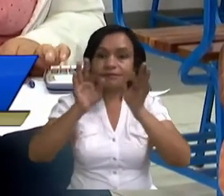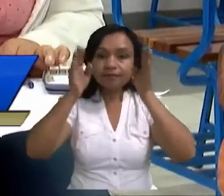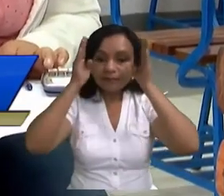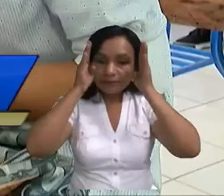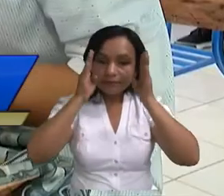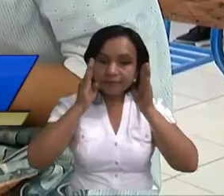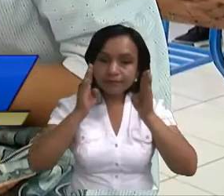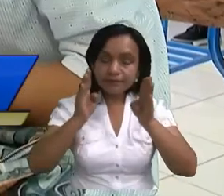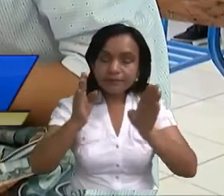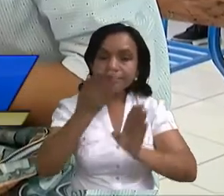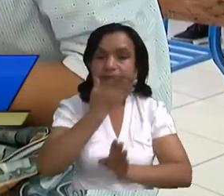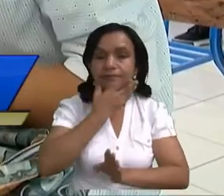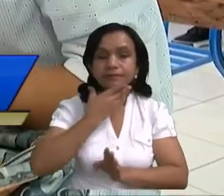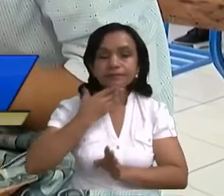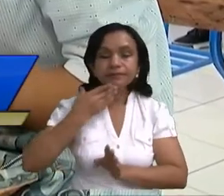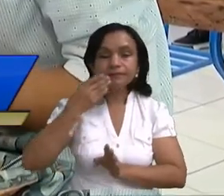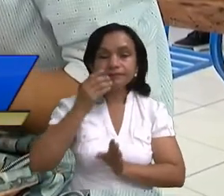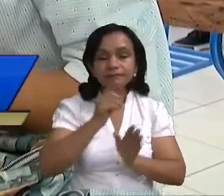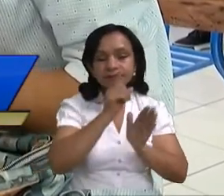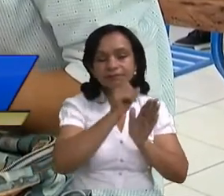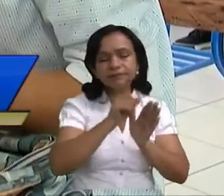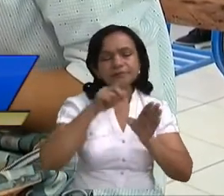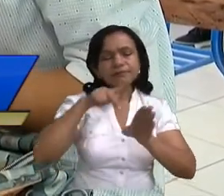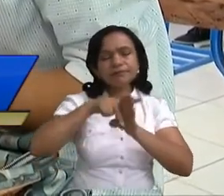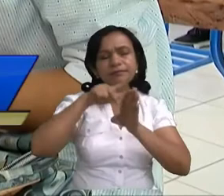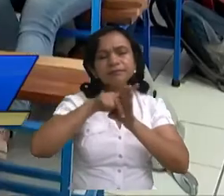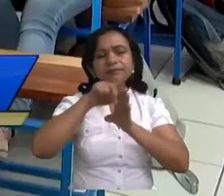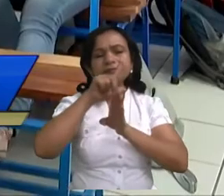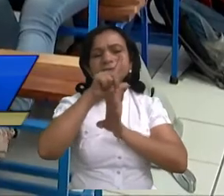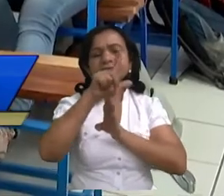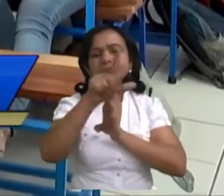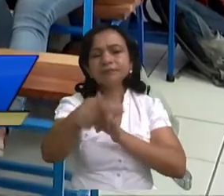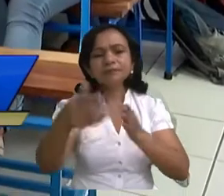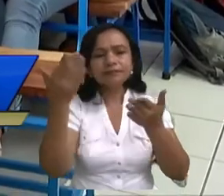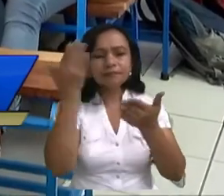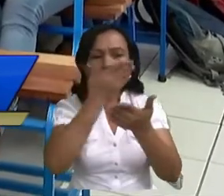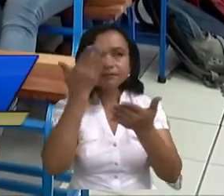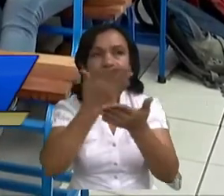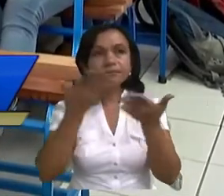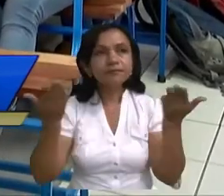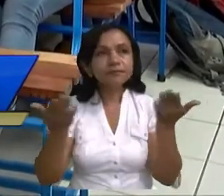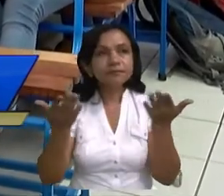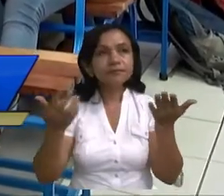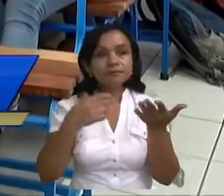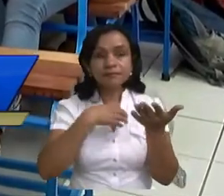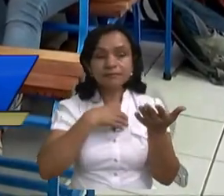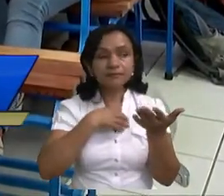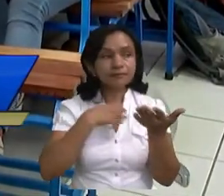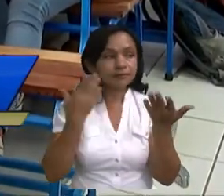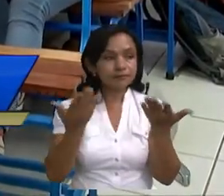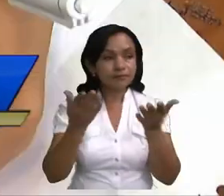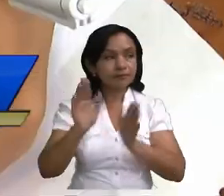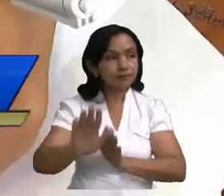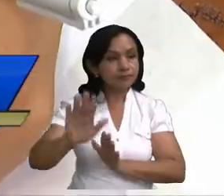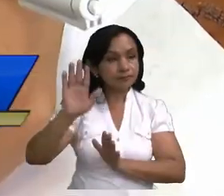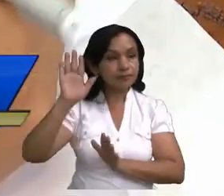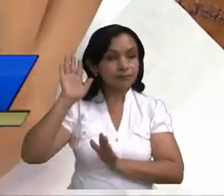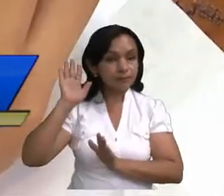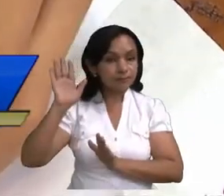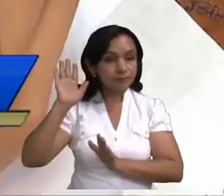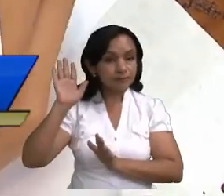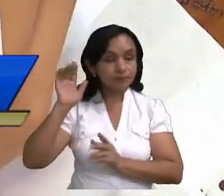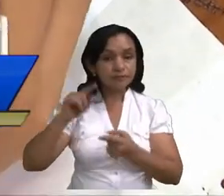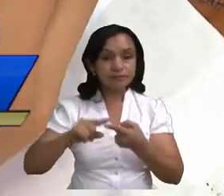atención a los jóvenes de la secundaria del campo, que nosotros estamos muy comprometidos, porque ya